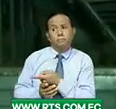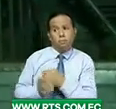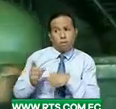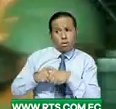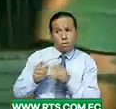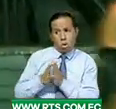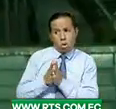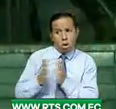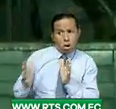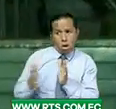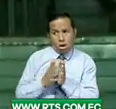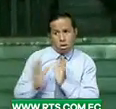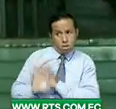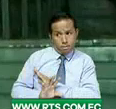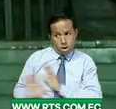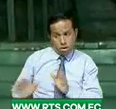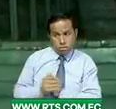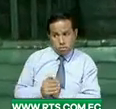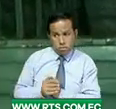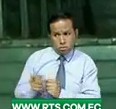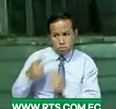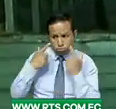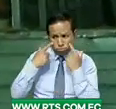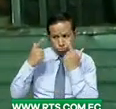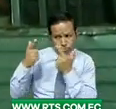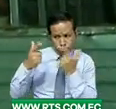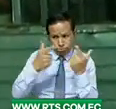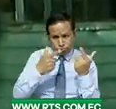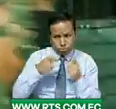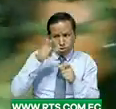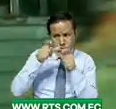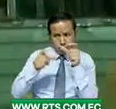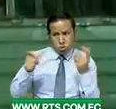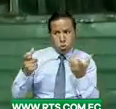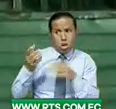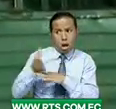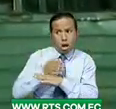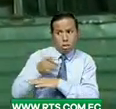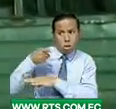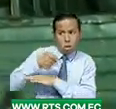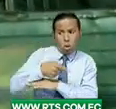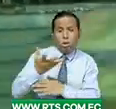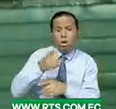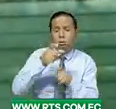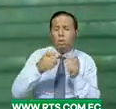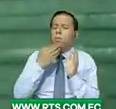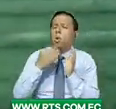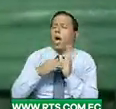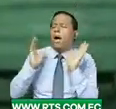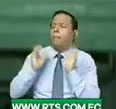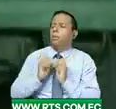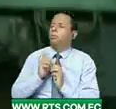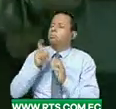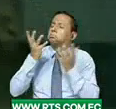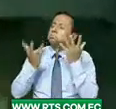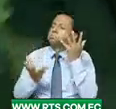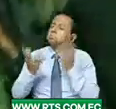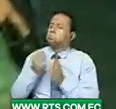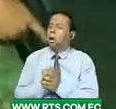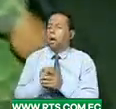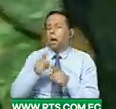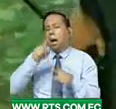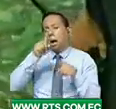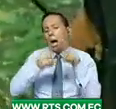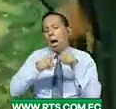ese lapso para también verificar pues que la gente no irrespete las disposiciones. ¿Y qué pasa si de pronto se encuentran con